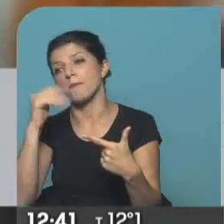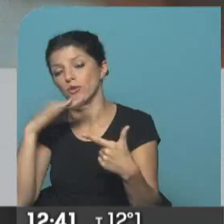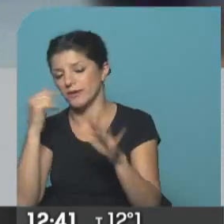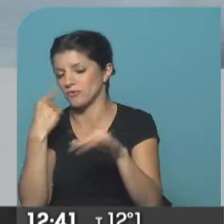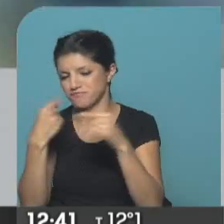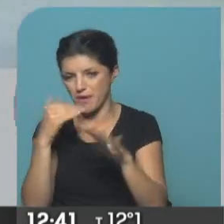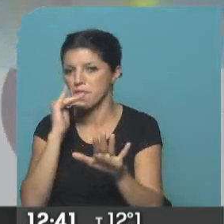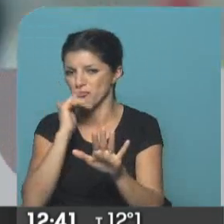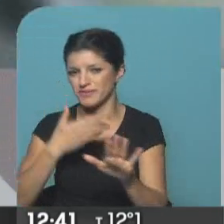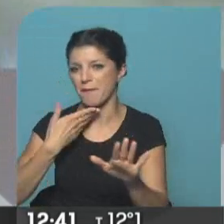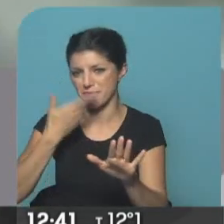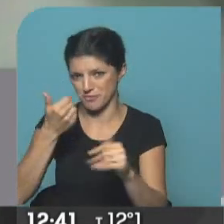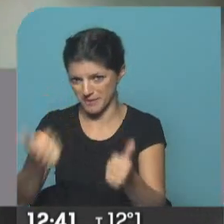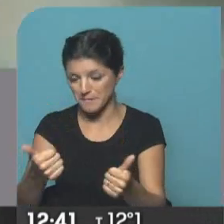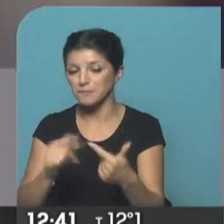pronuncia bien